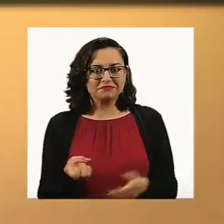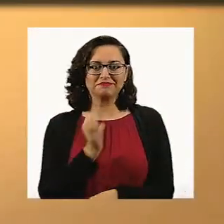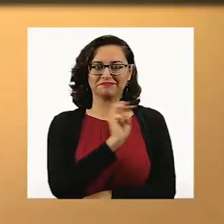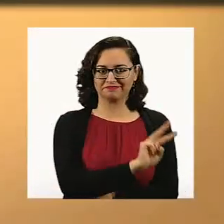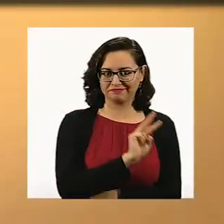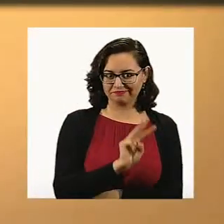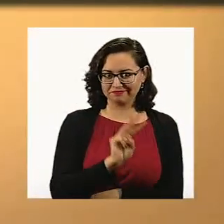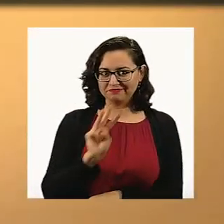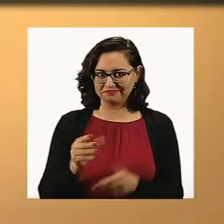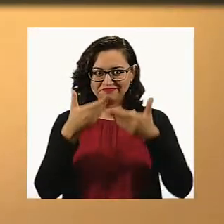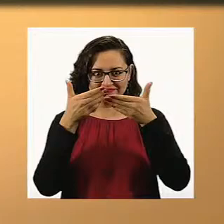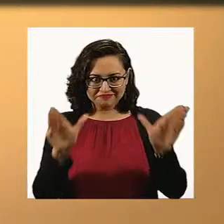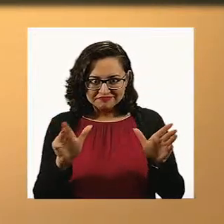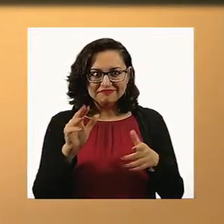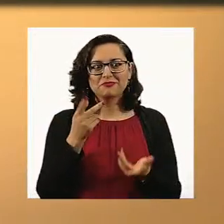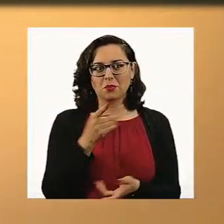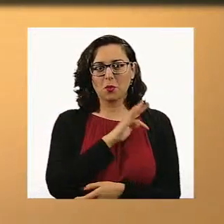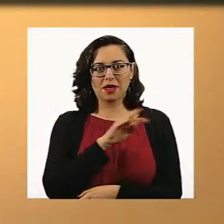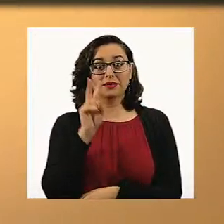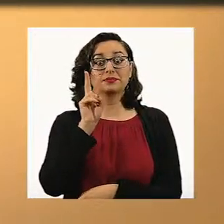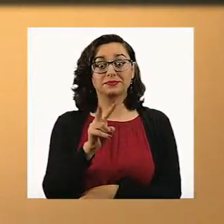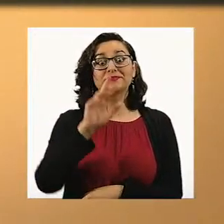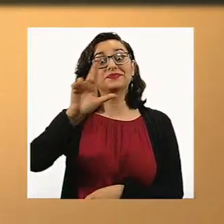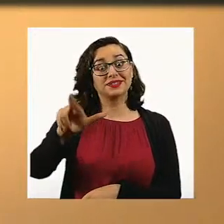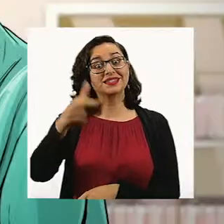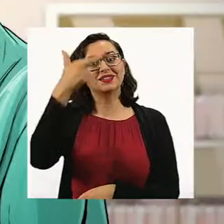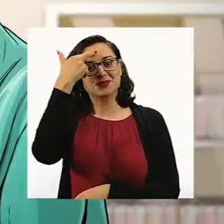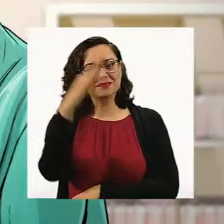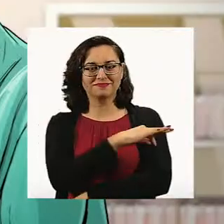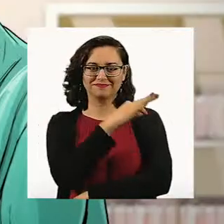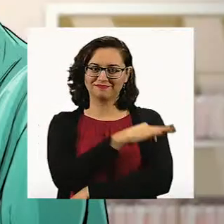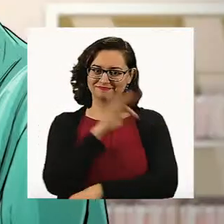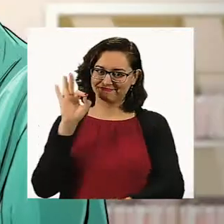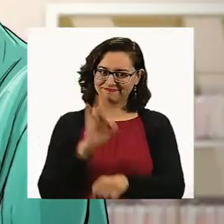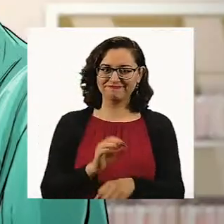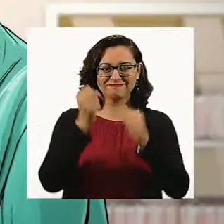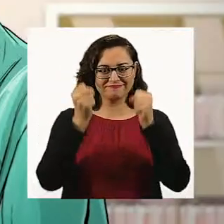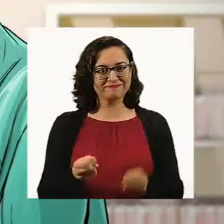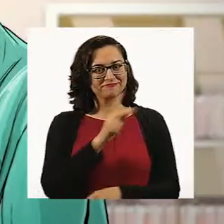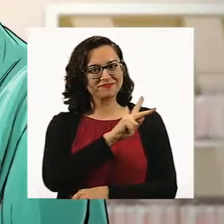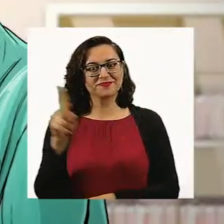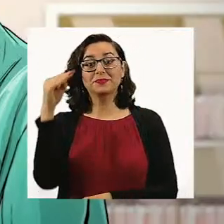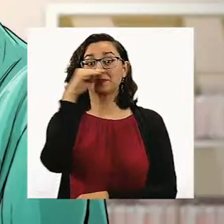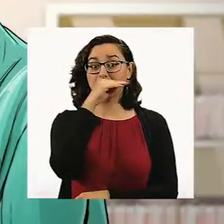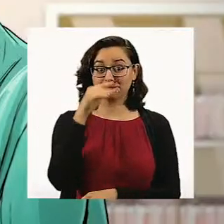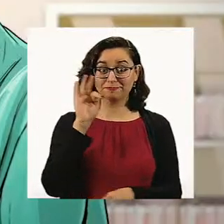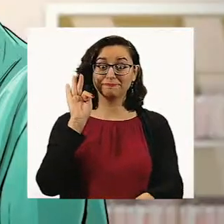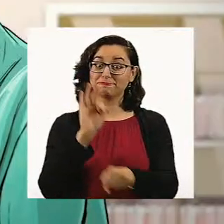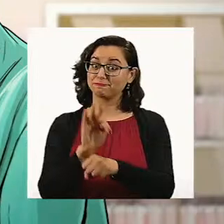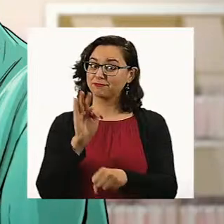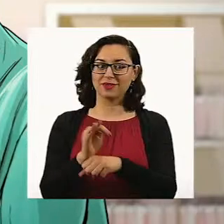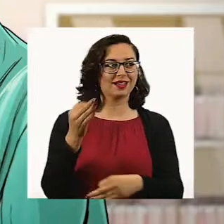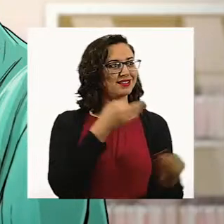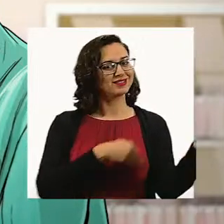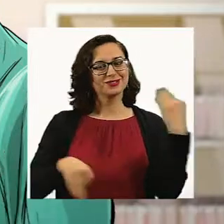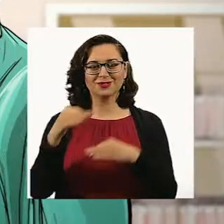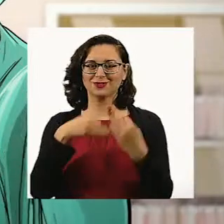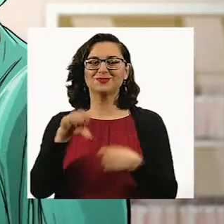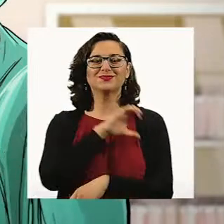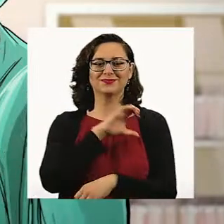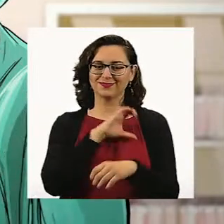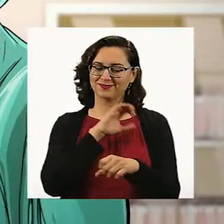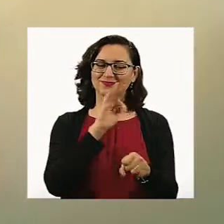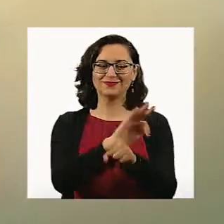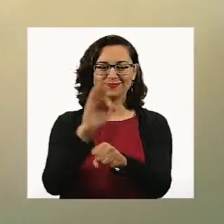vacuna punto salud punto gov punto MX. Recuerda, la vacuna es segura, universal y gratuita. Te protege y